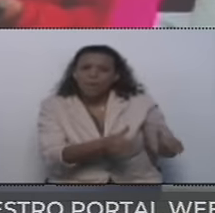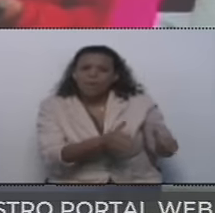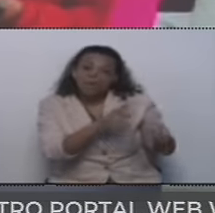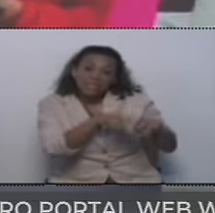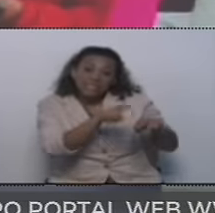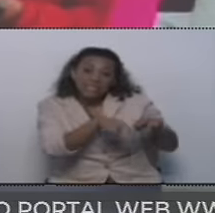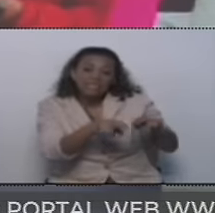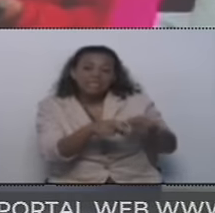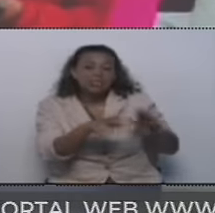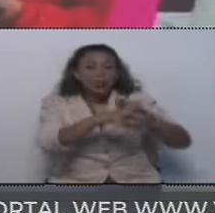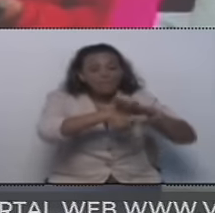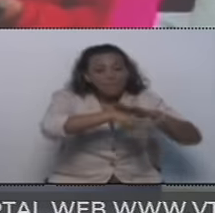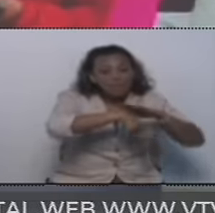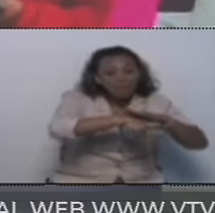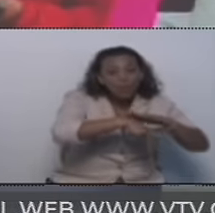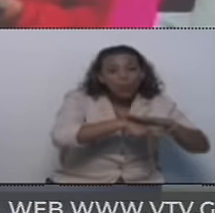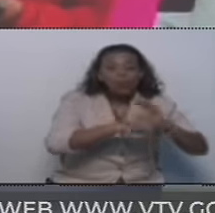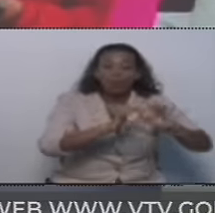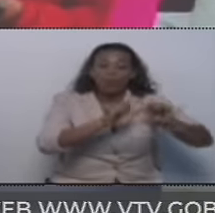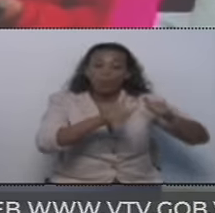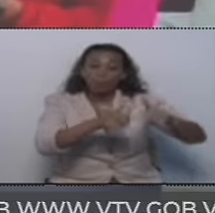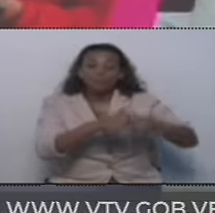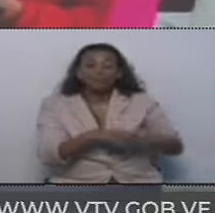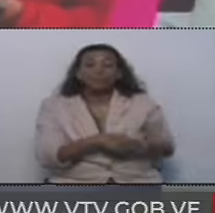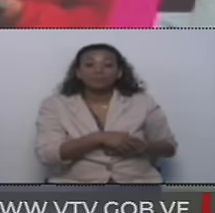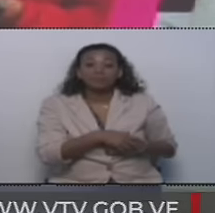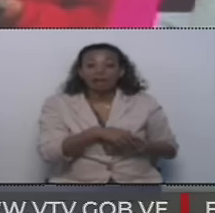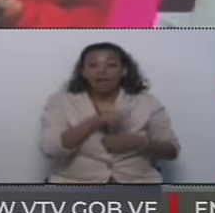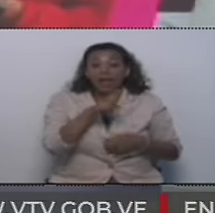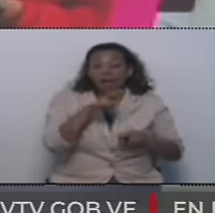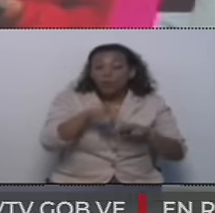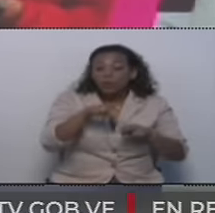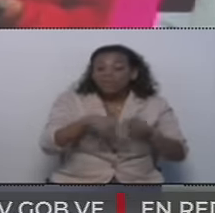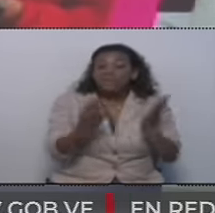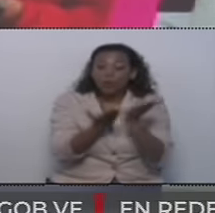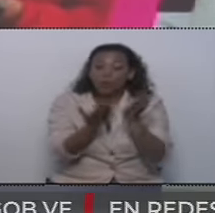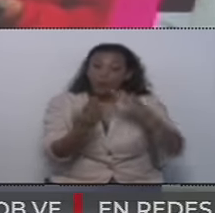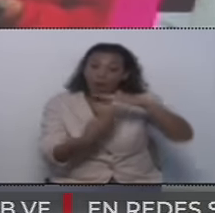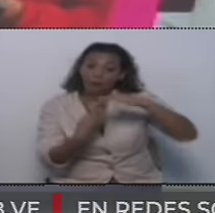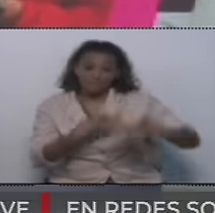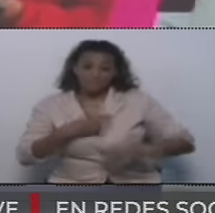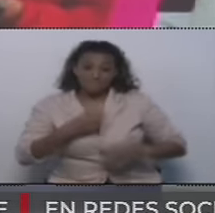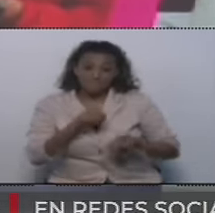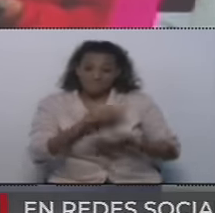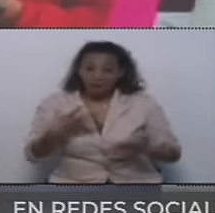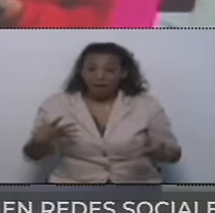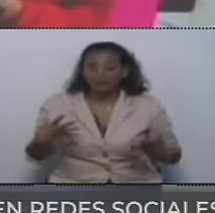de los Simoncitos, de la educación inicial, escuelas, colegios de primaria,